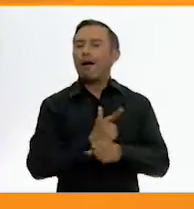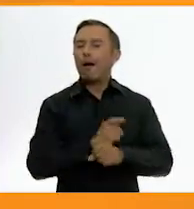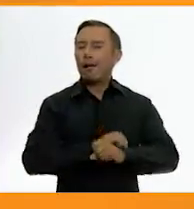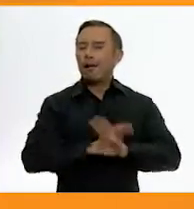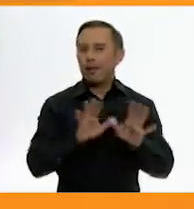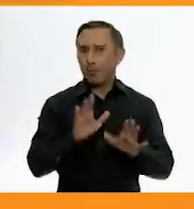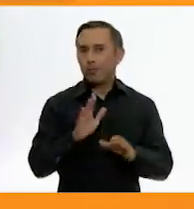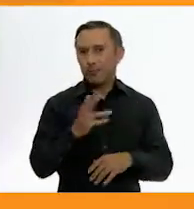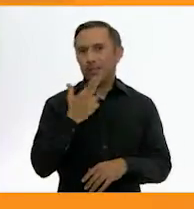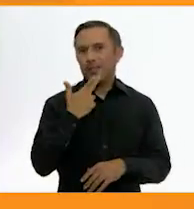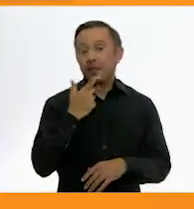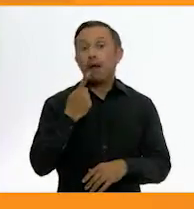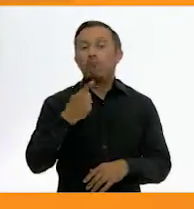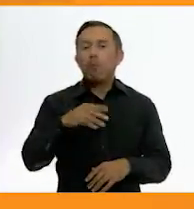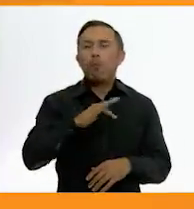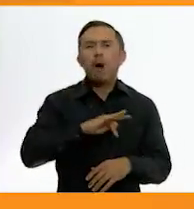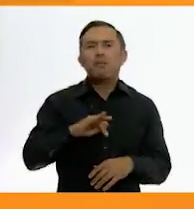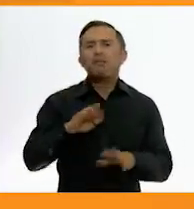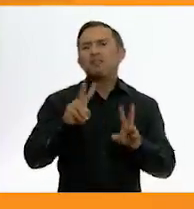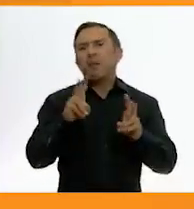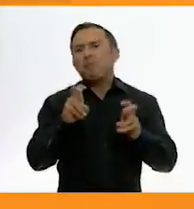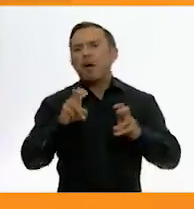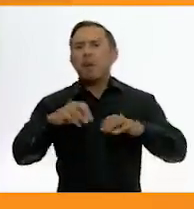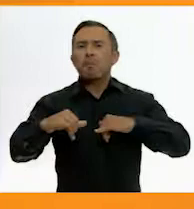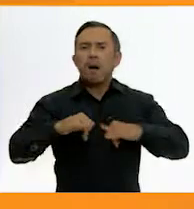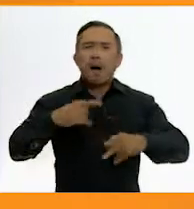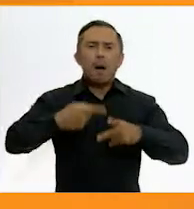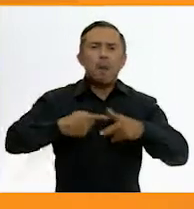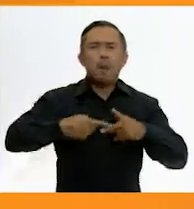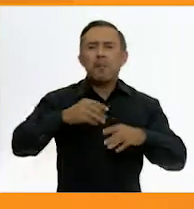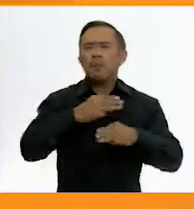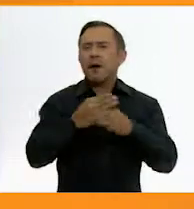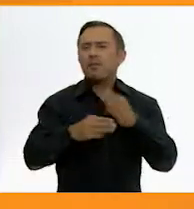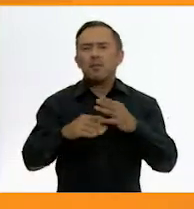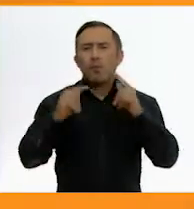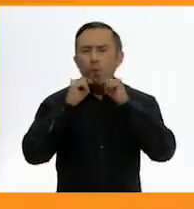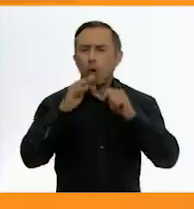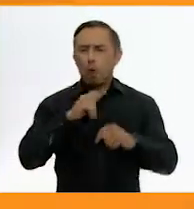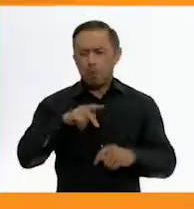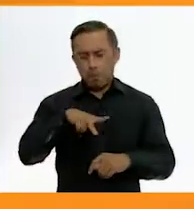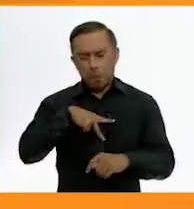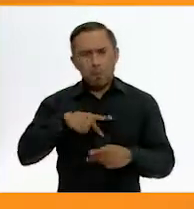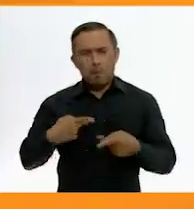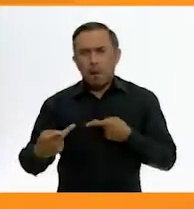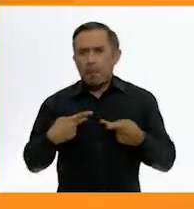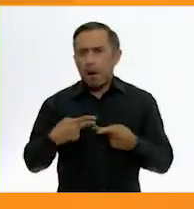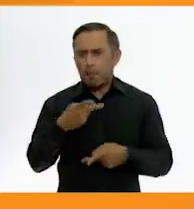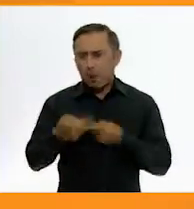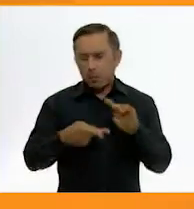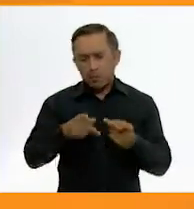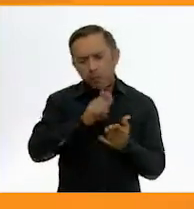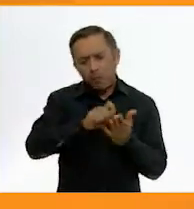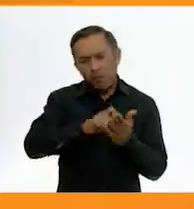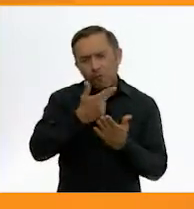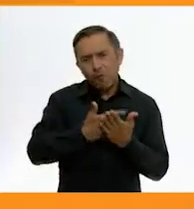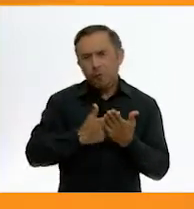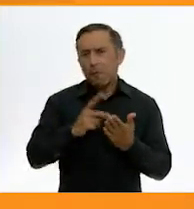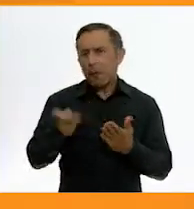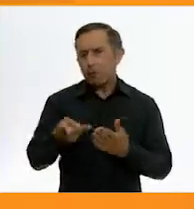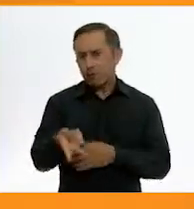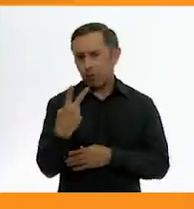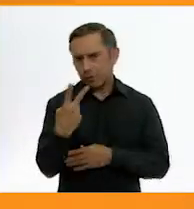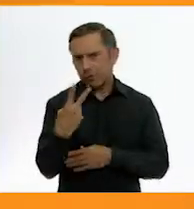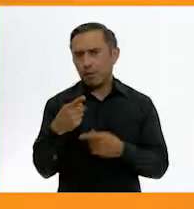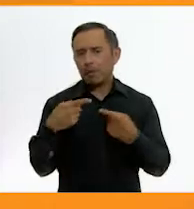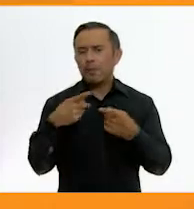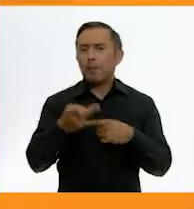a entender que no importa qué materia sea nosotros podemos elaborar una guía de estudio muy completa con ambos tipos de preguntas las abiertas y las cerradas